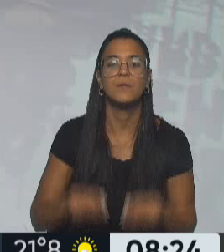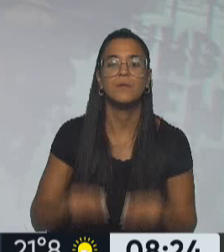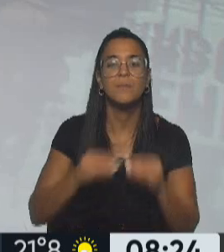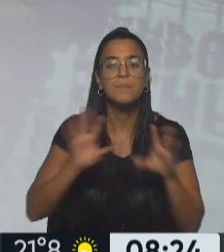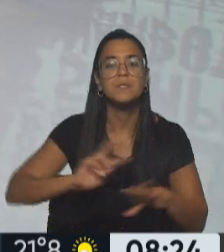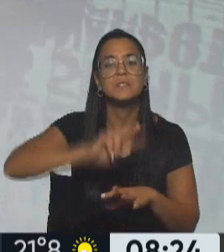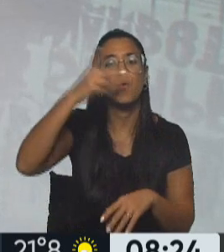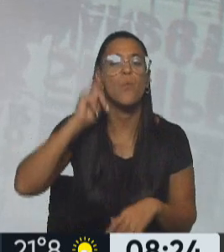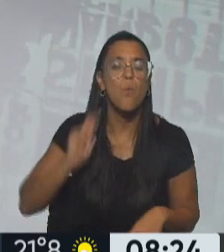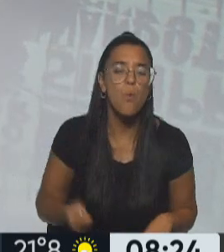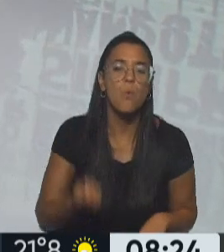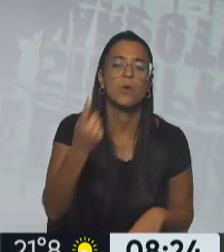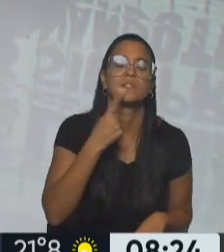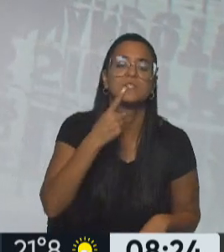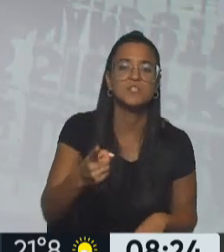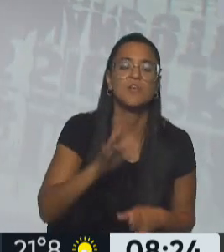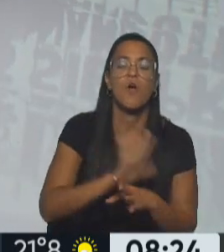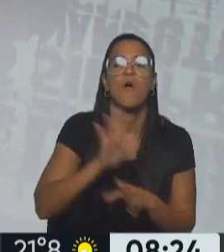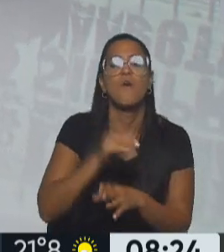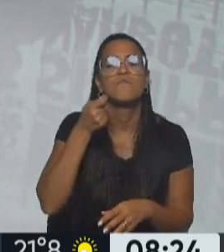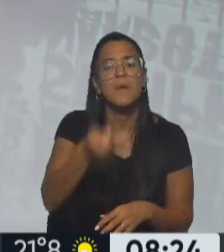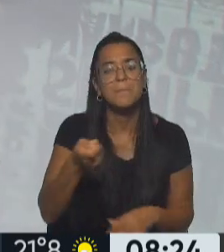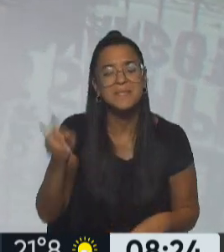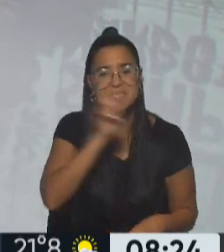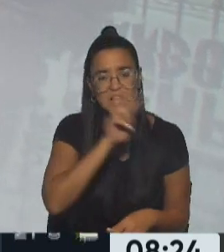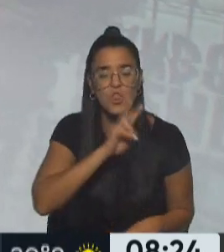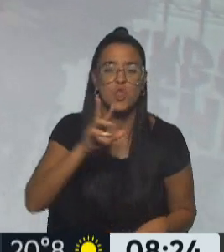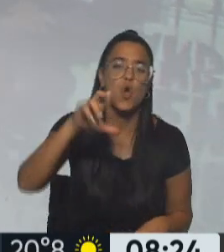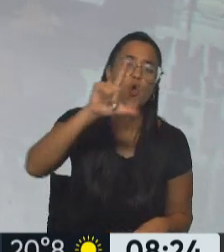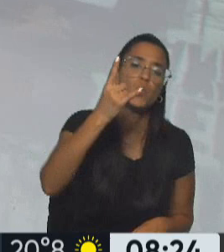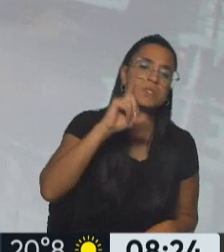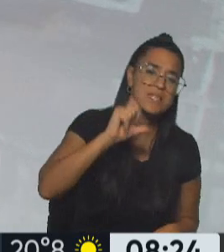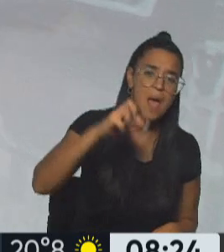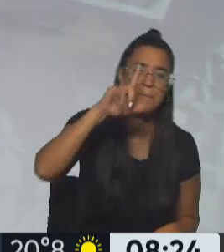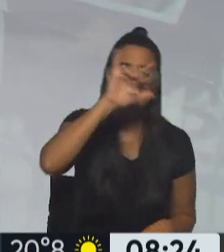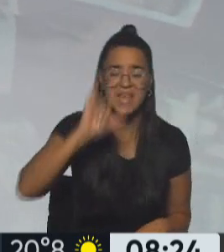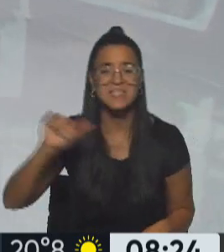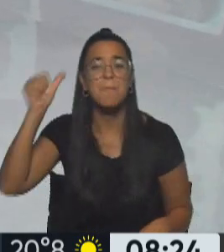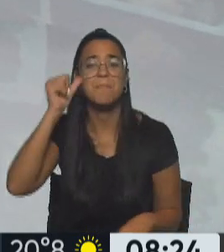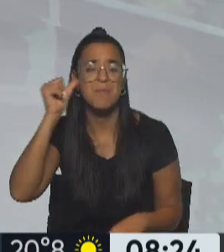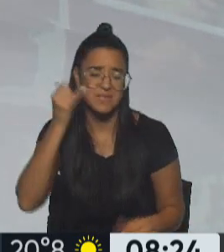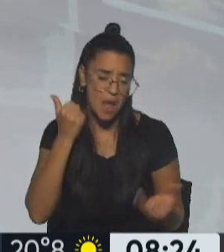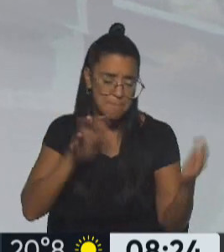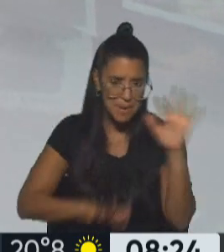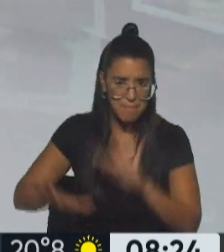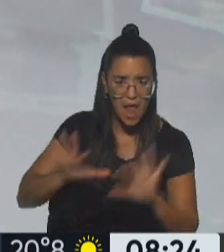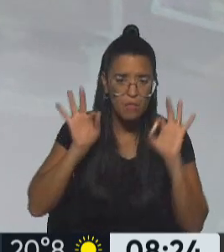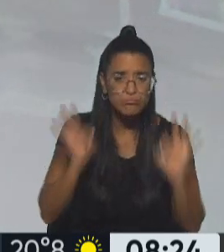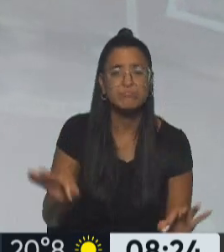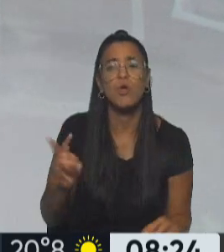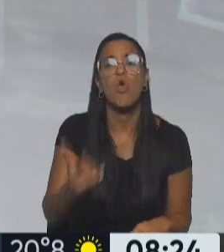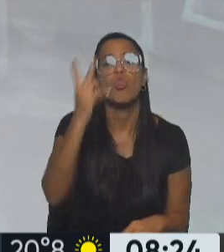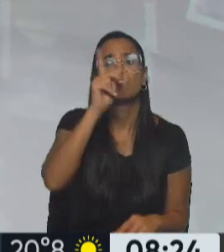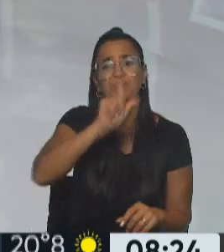Comienza el segundo juicio por el femicidio de Lucía Pérez, sucedió en la ciudad de Mar del Plata. Ya está todo preparado justamente para que los